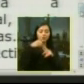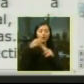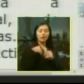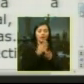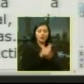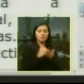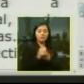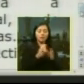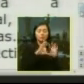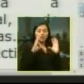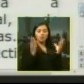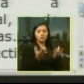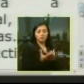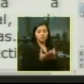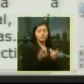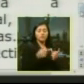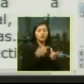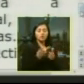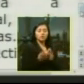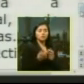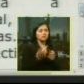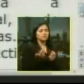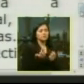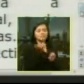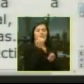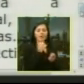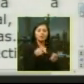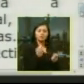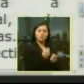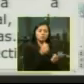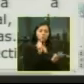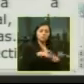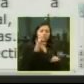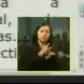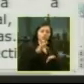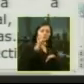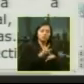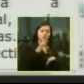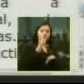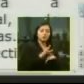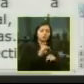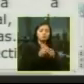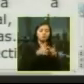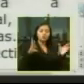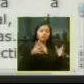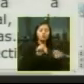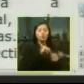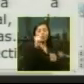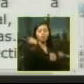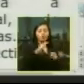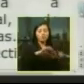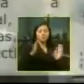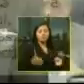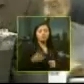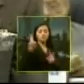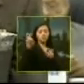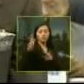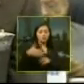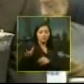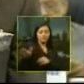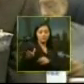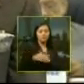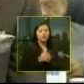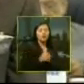derechos colectivos. Entonces, más nosotros podemos seguir citando este artículo que ya ha sido tratado por otras mesas. En el